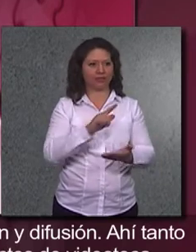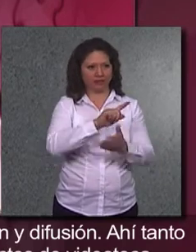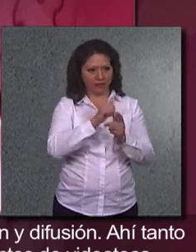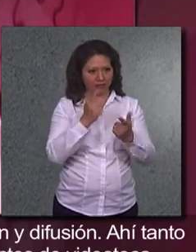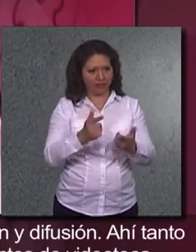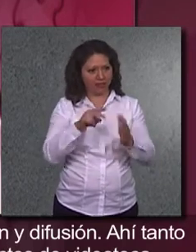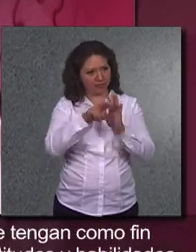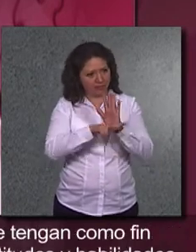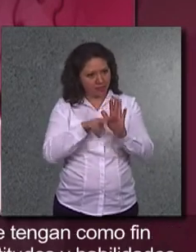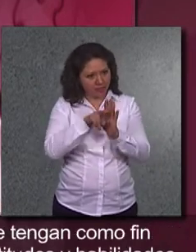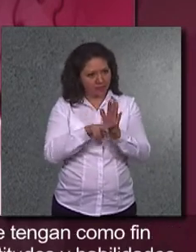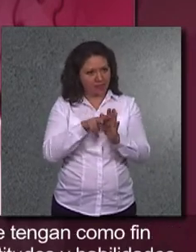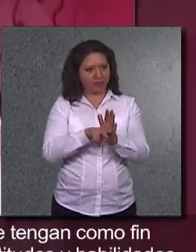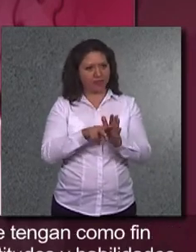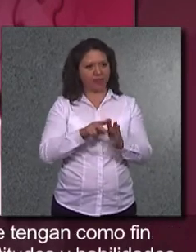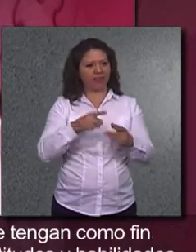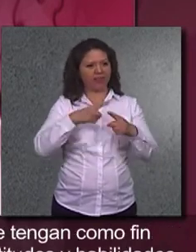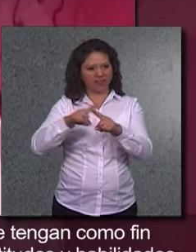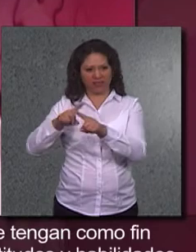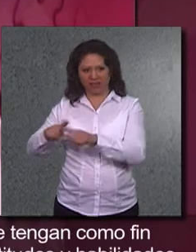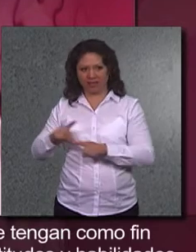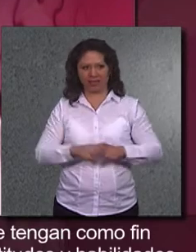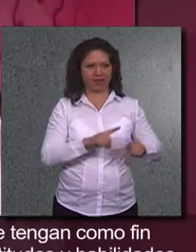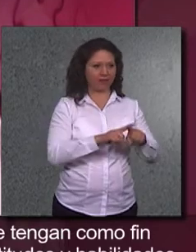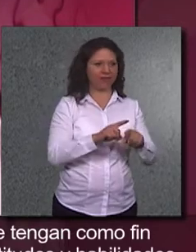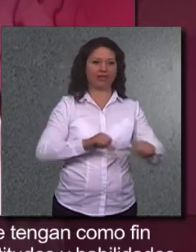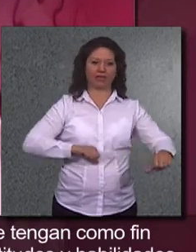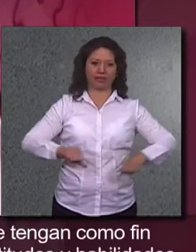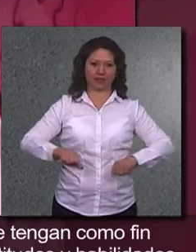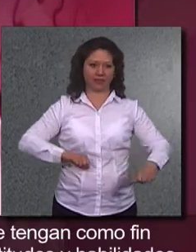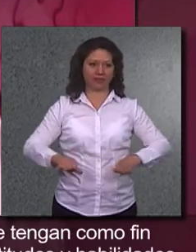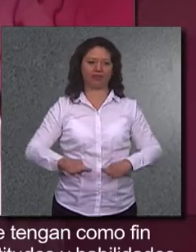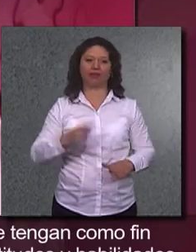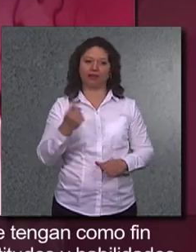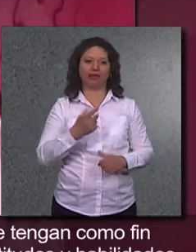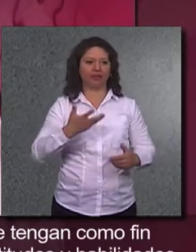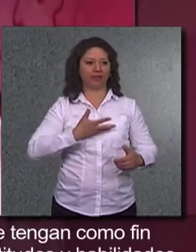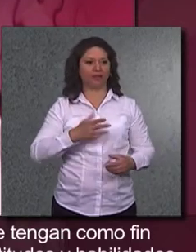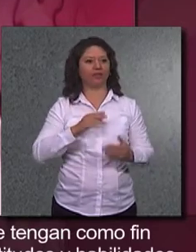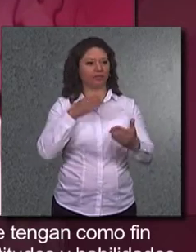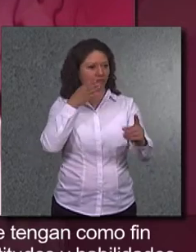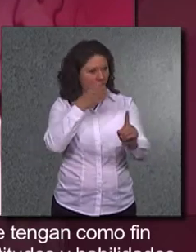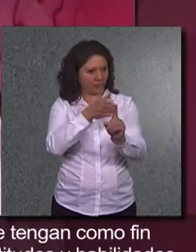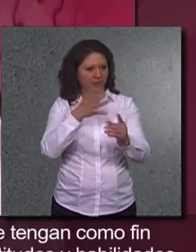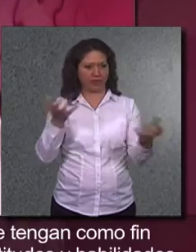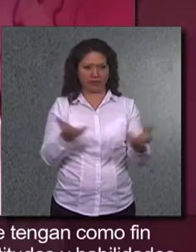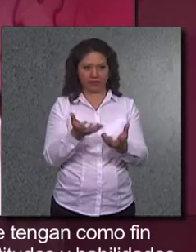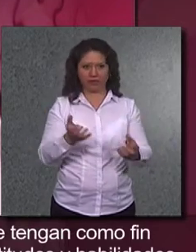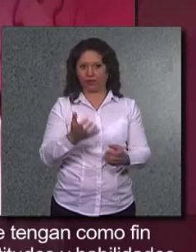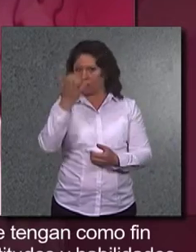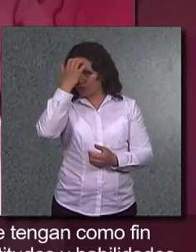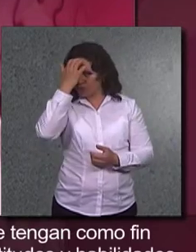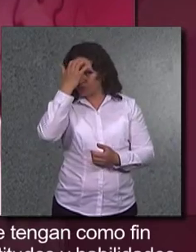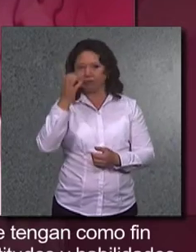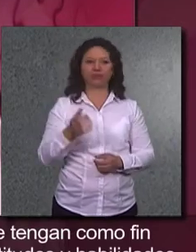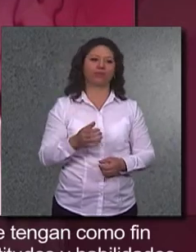videoteca diversas actividades que tengan como fin generar conocimientos